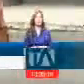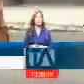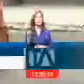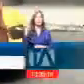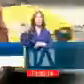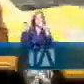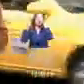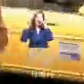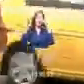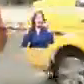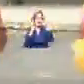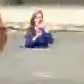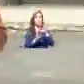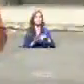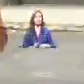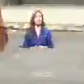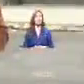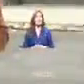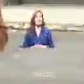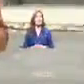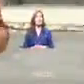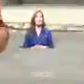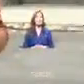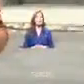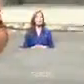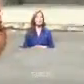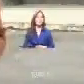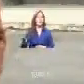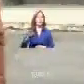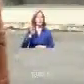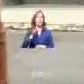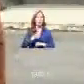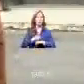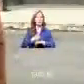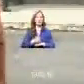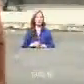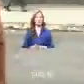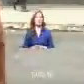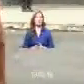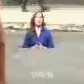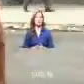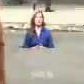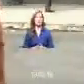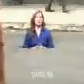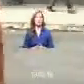aquí en el Consejo de Participación Ciudadana elijan a sus autoridades.